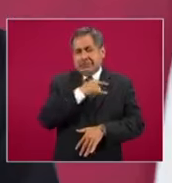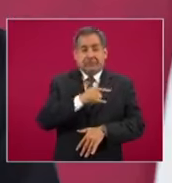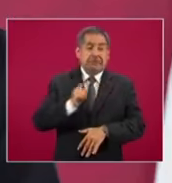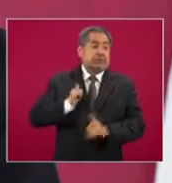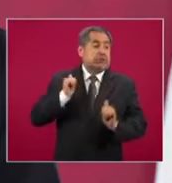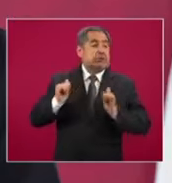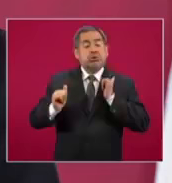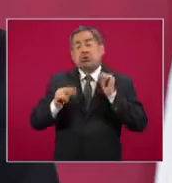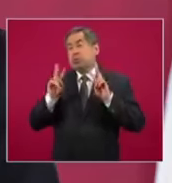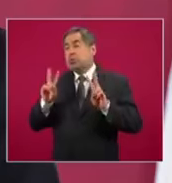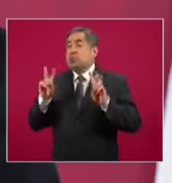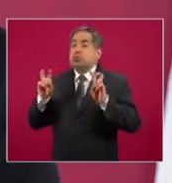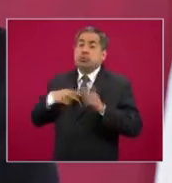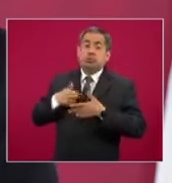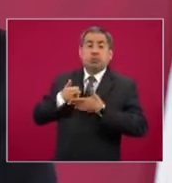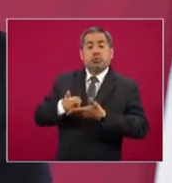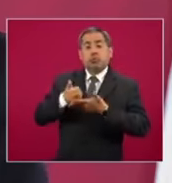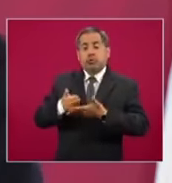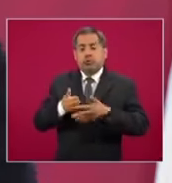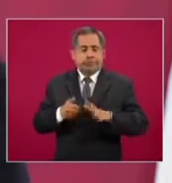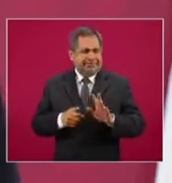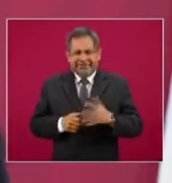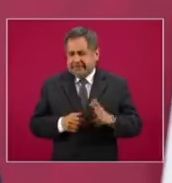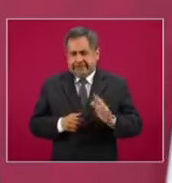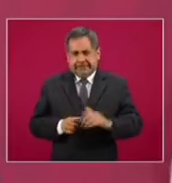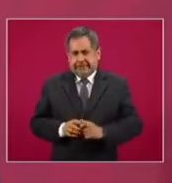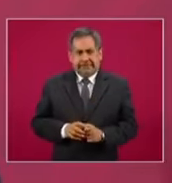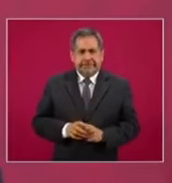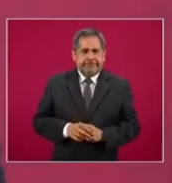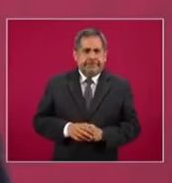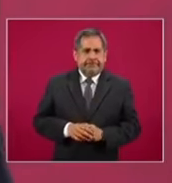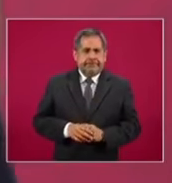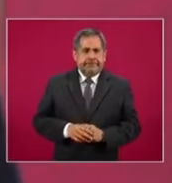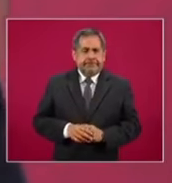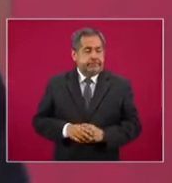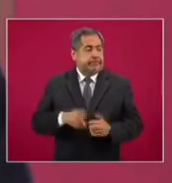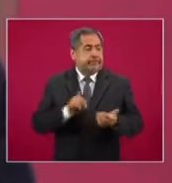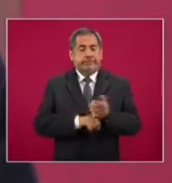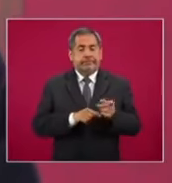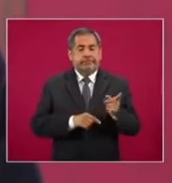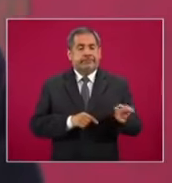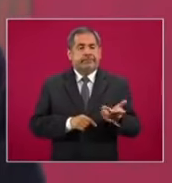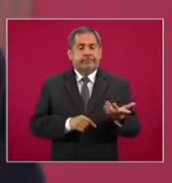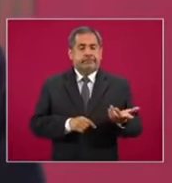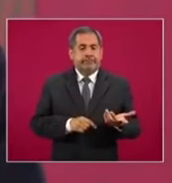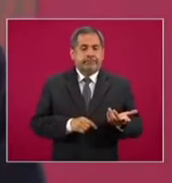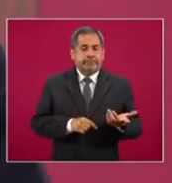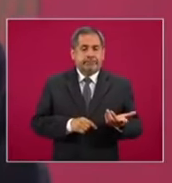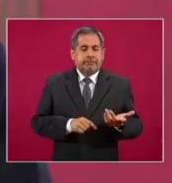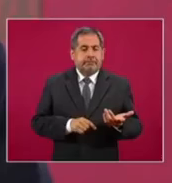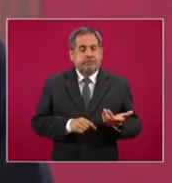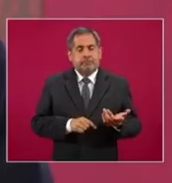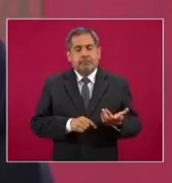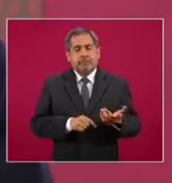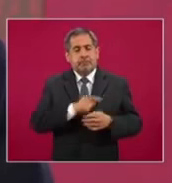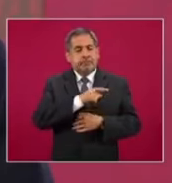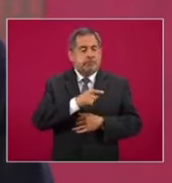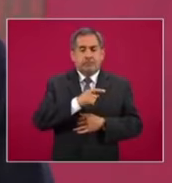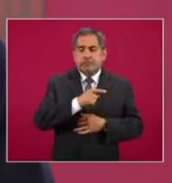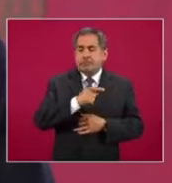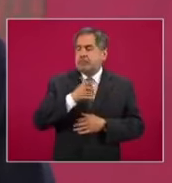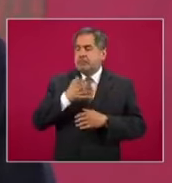aprovechados que pues este se quedaron Pues colgados de